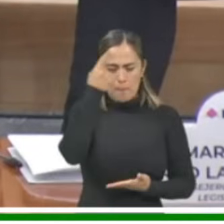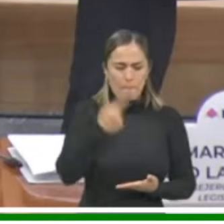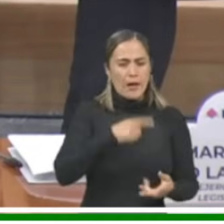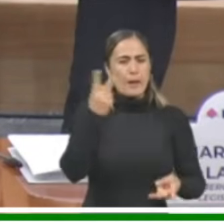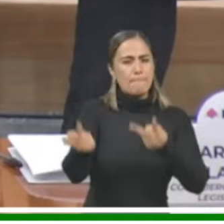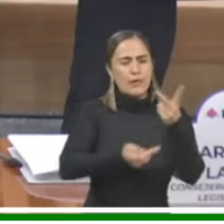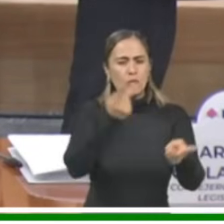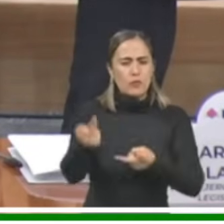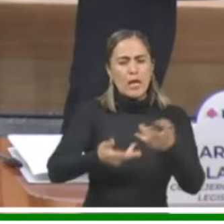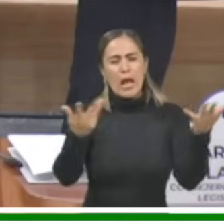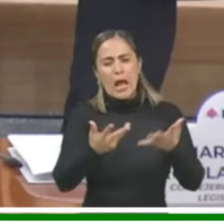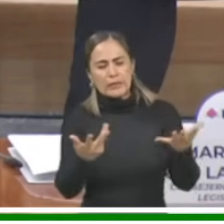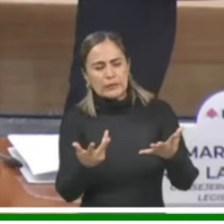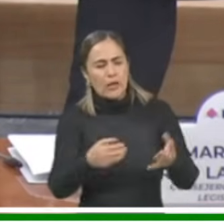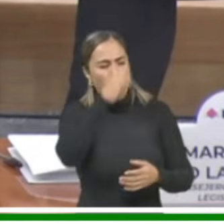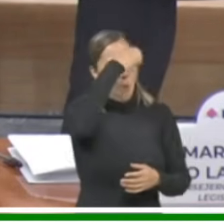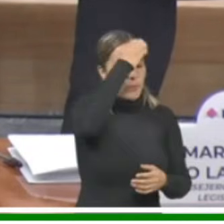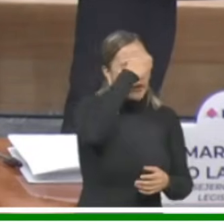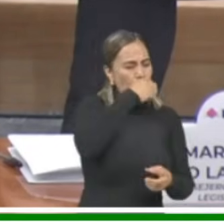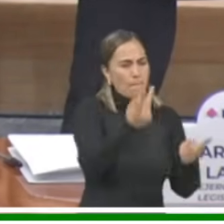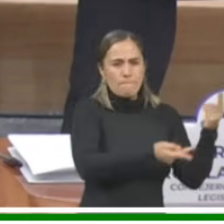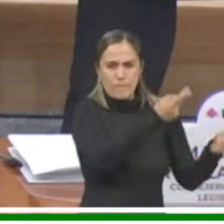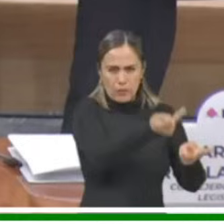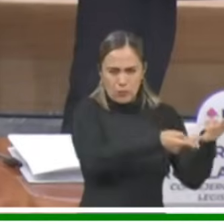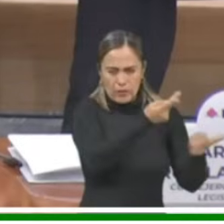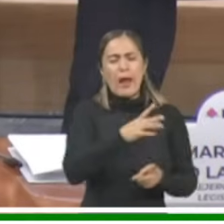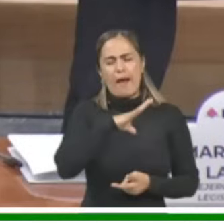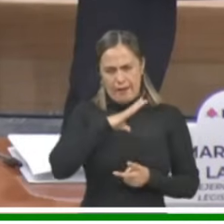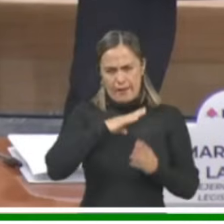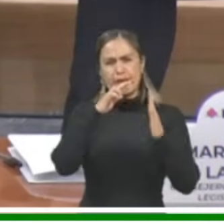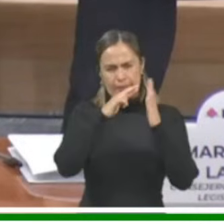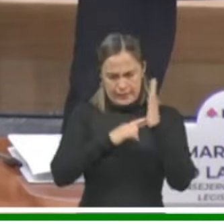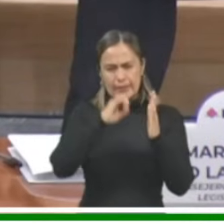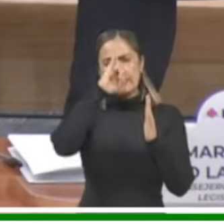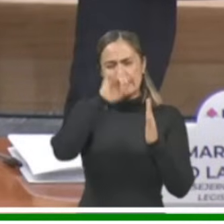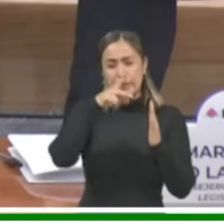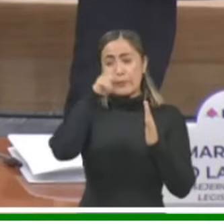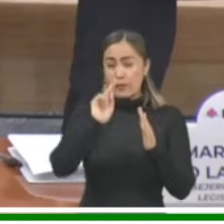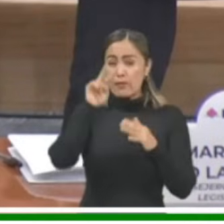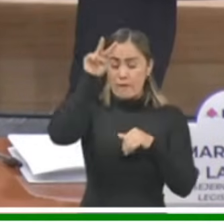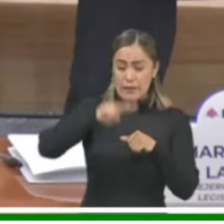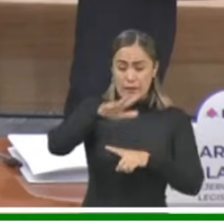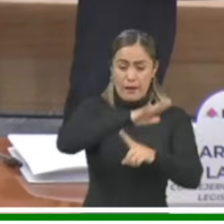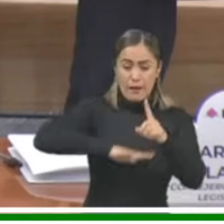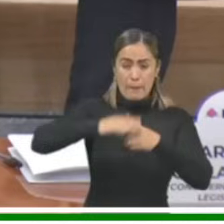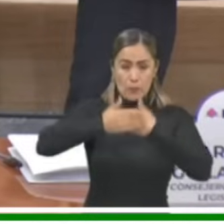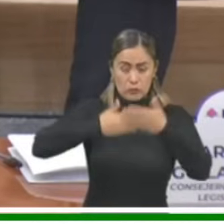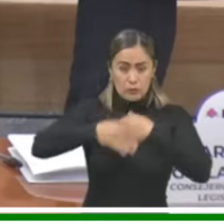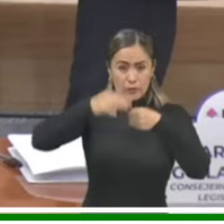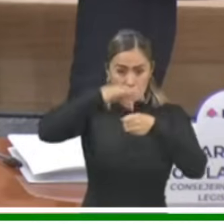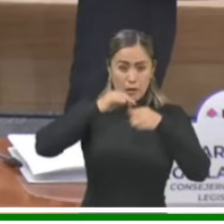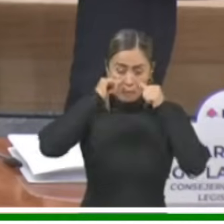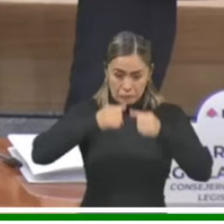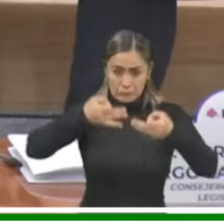encuestas y sondeos electorales. Si bien existe una regulación al respecto, esta no atiende a la realidad actual de los procesos electorales.